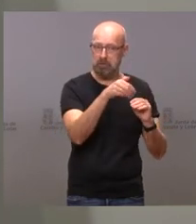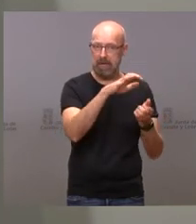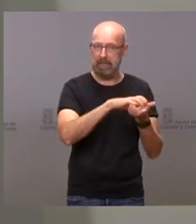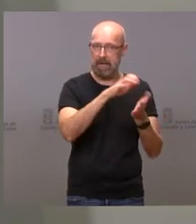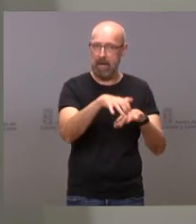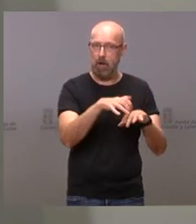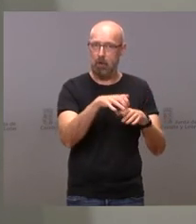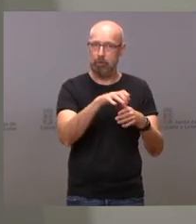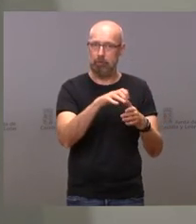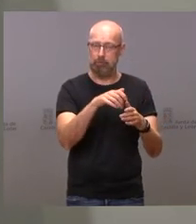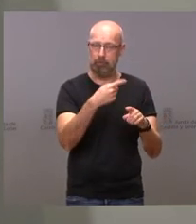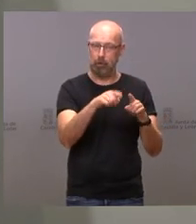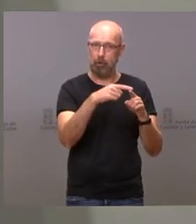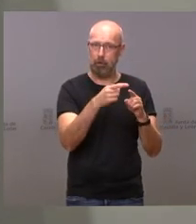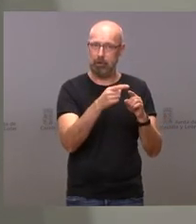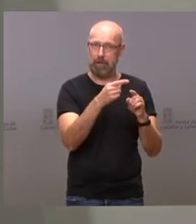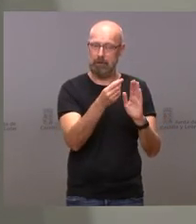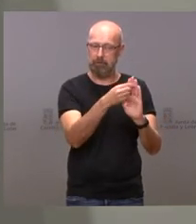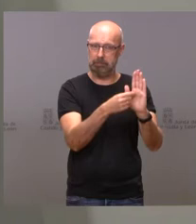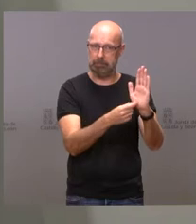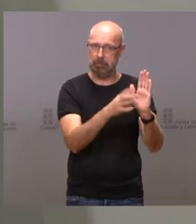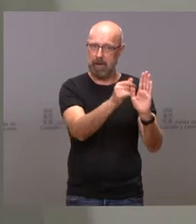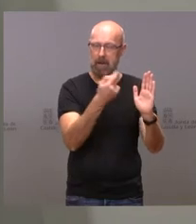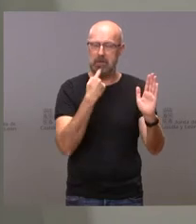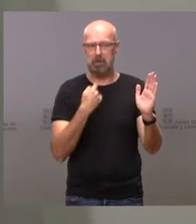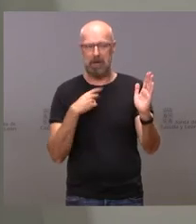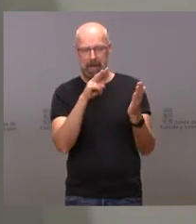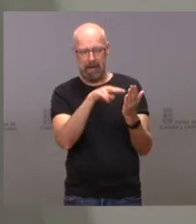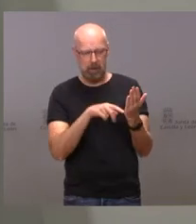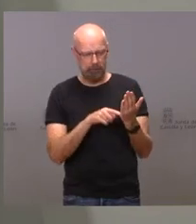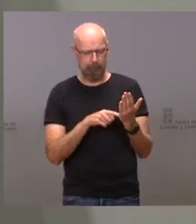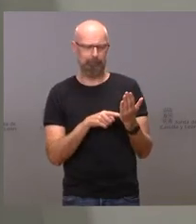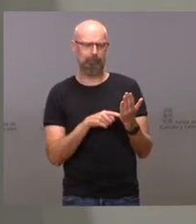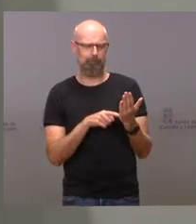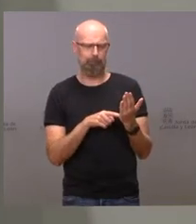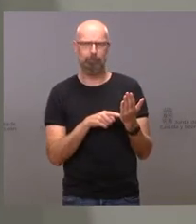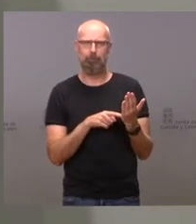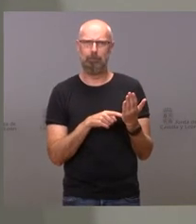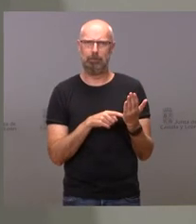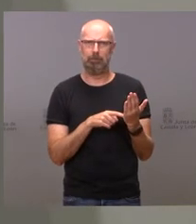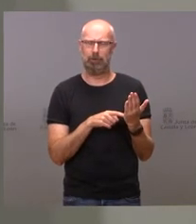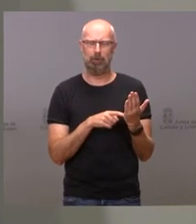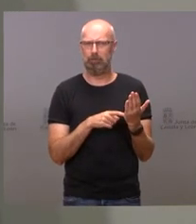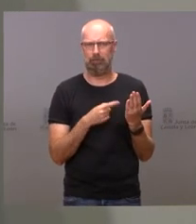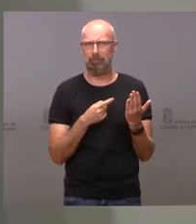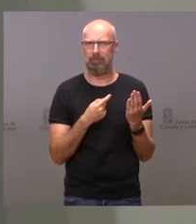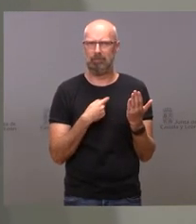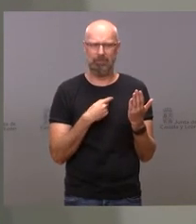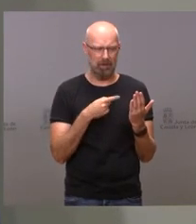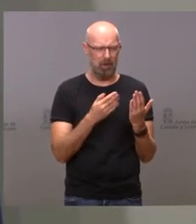que les invitaría a ustedes a leerlas, porque yo estoy muy corto de entendederas o no he entendido nada de lo que se